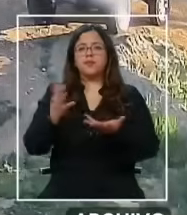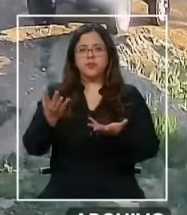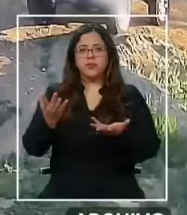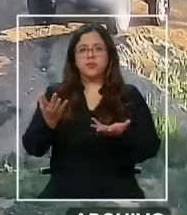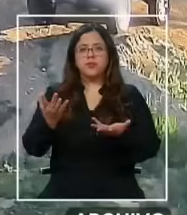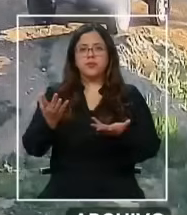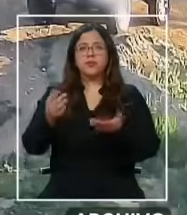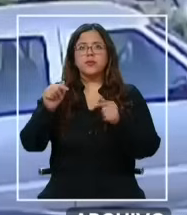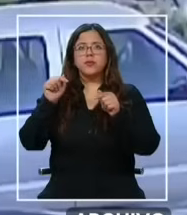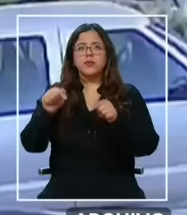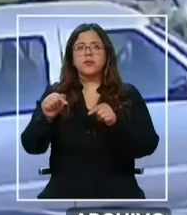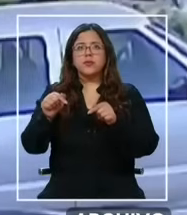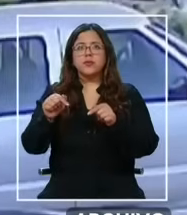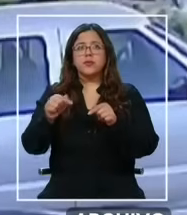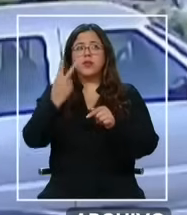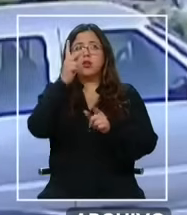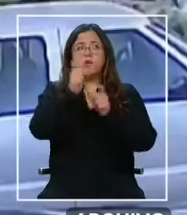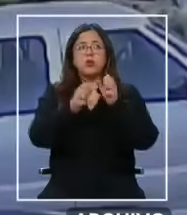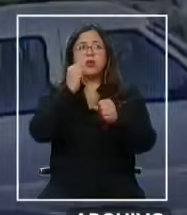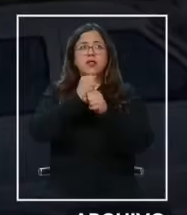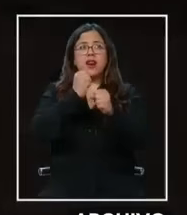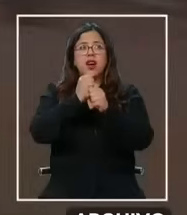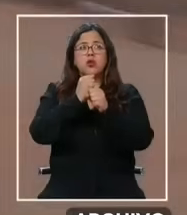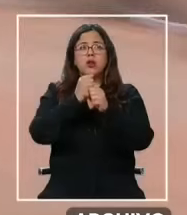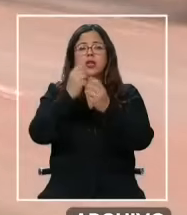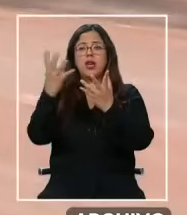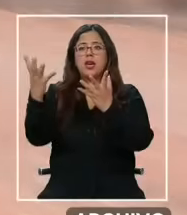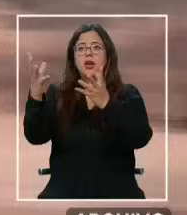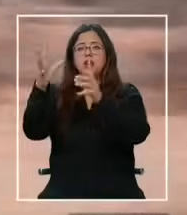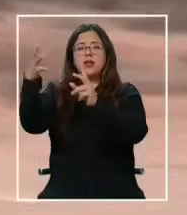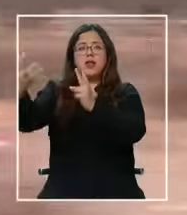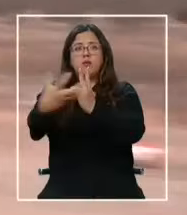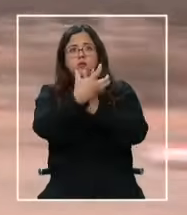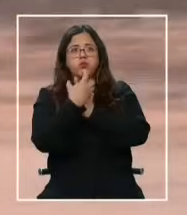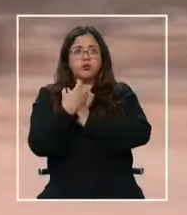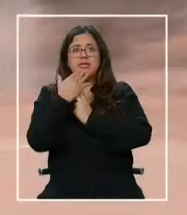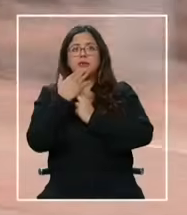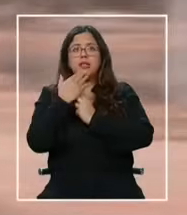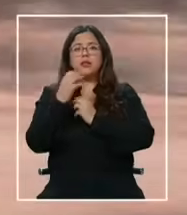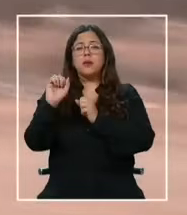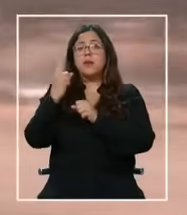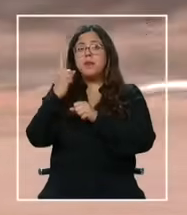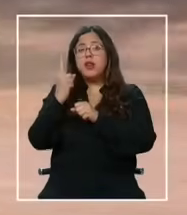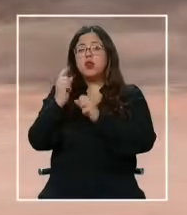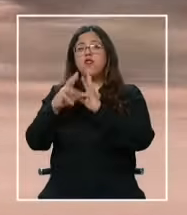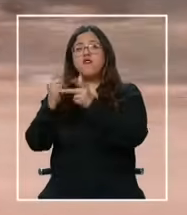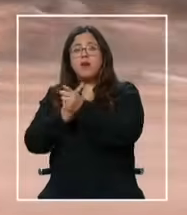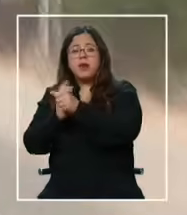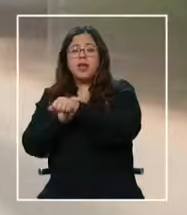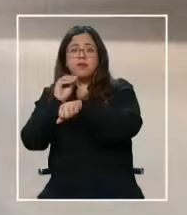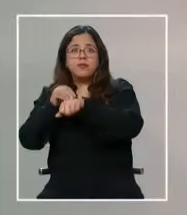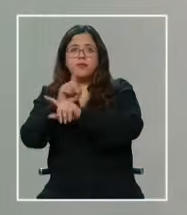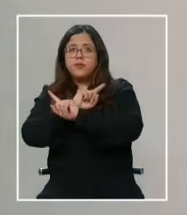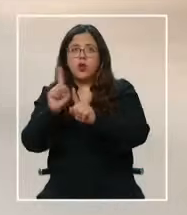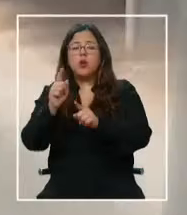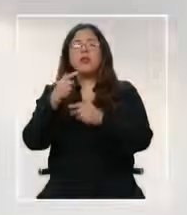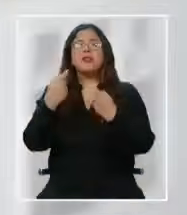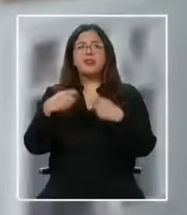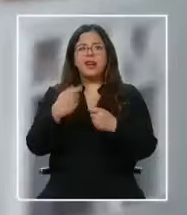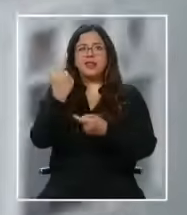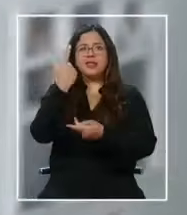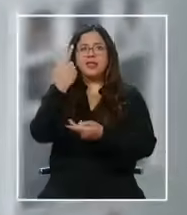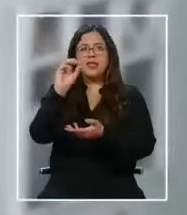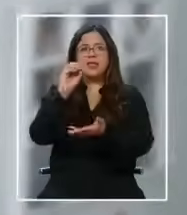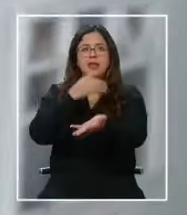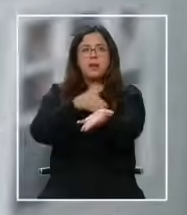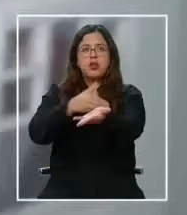verdad es que encerraron a dos de sus trabajadores en un frigorífico la primera vez la familia no dio aviso y desembolsó más de 70 millones de pesos el